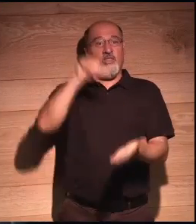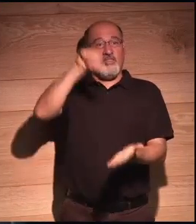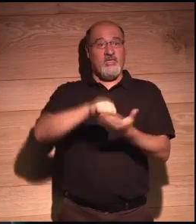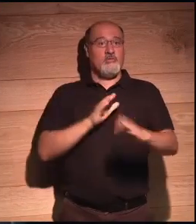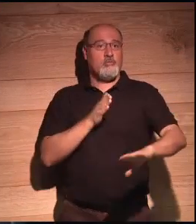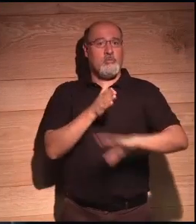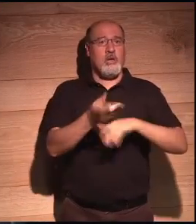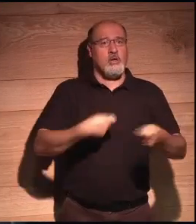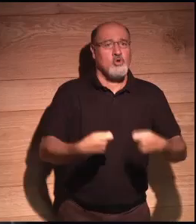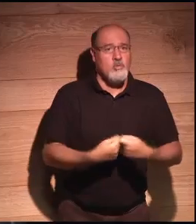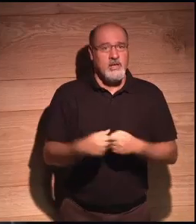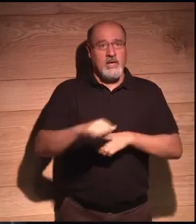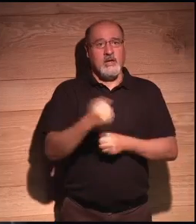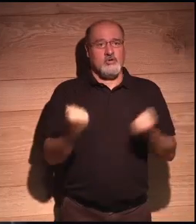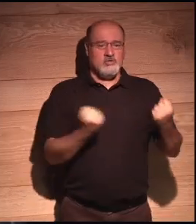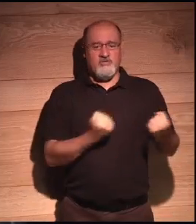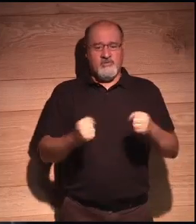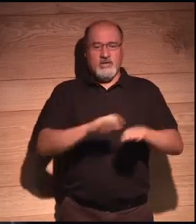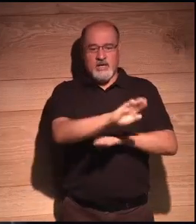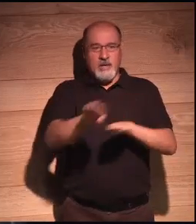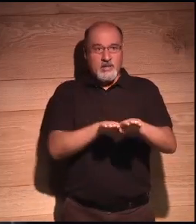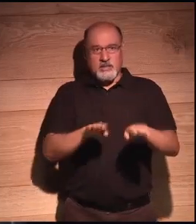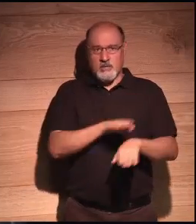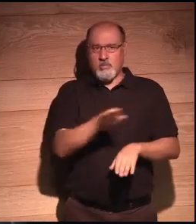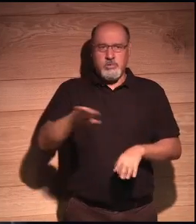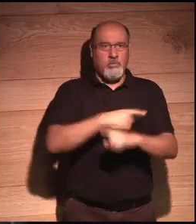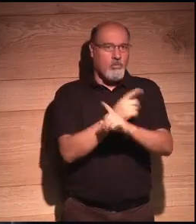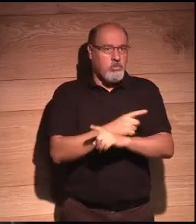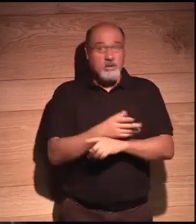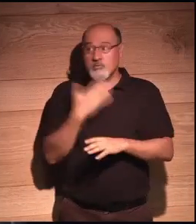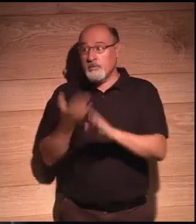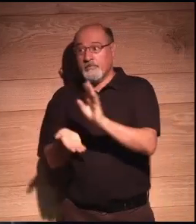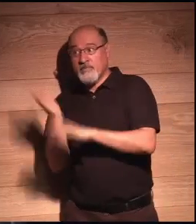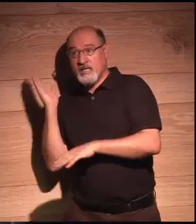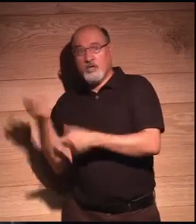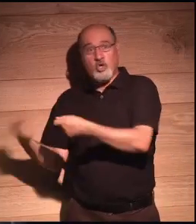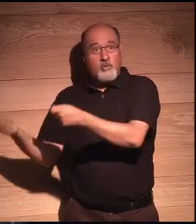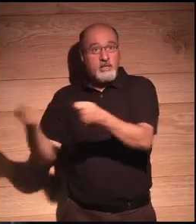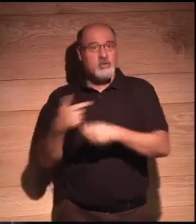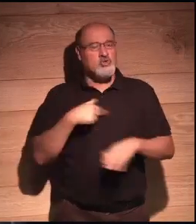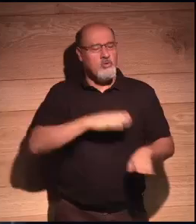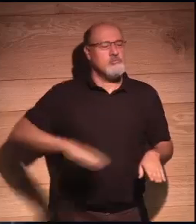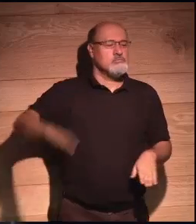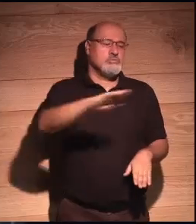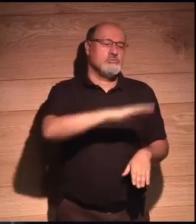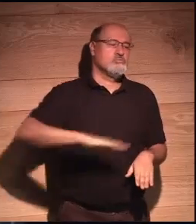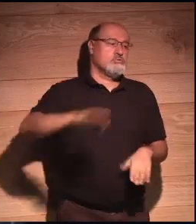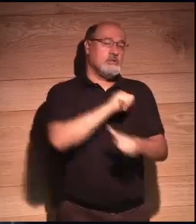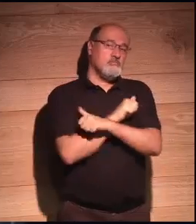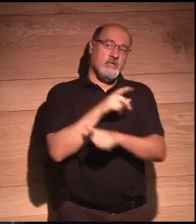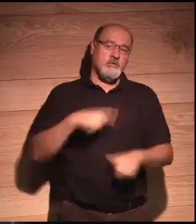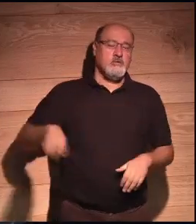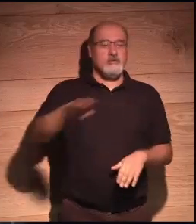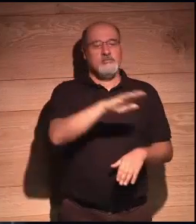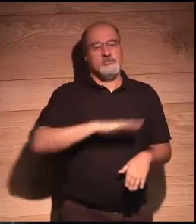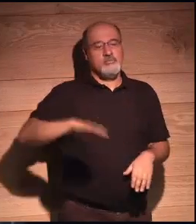compras y no encontraba sitio para aparcar, y entonces le dijo a su familia: iros a hacer las compras y yo me quedo dando vueltas a la manzana.